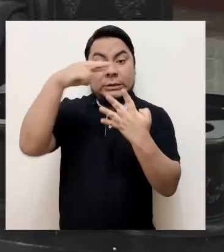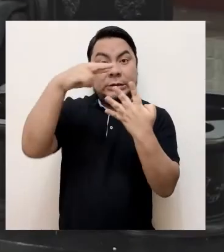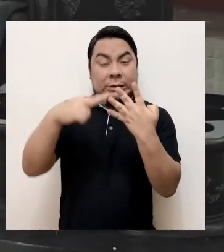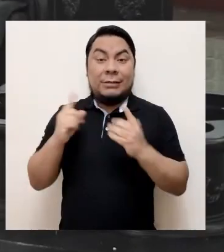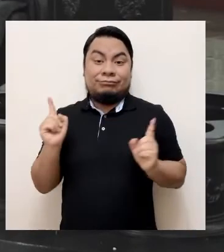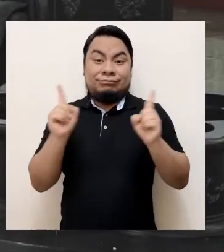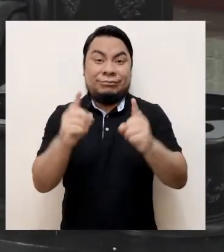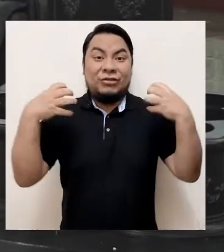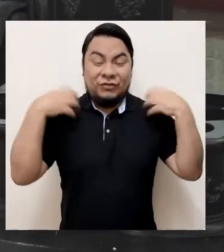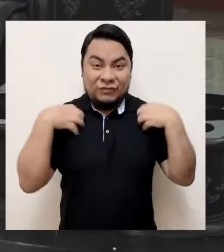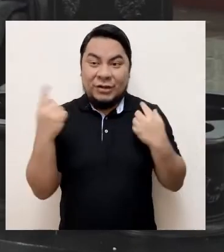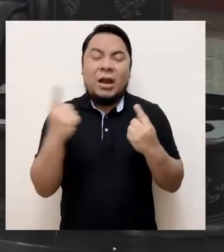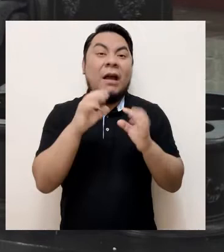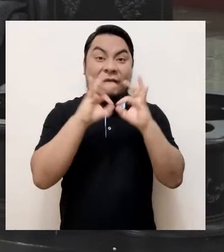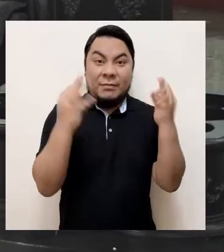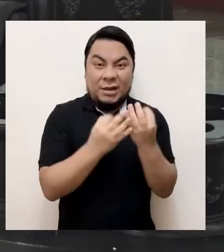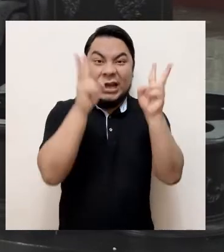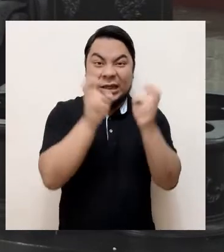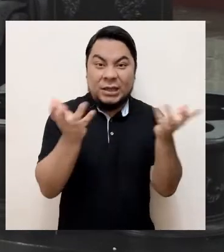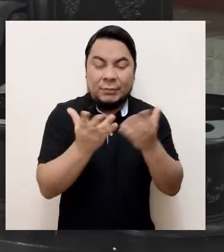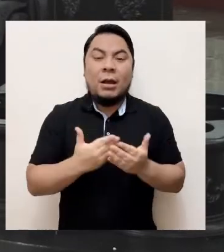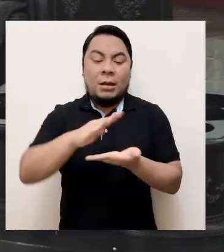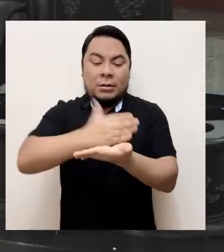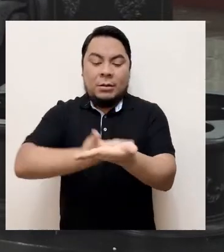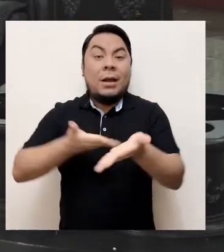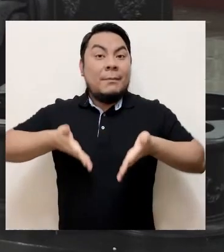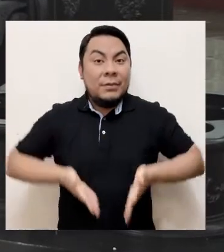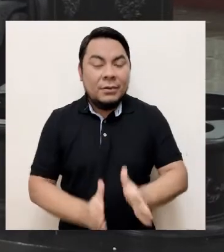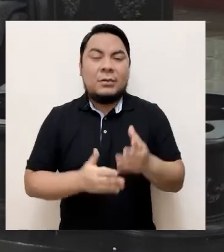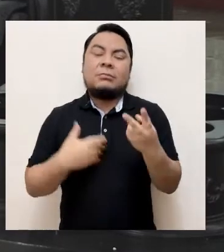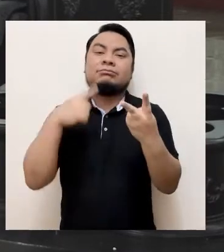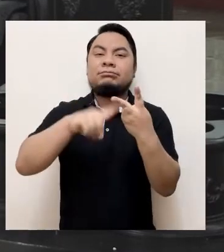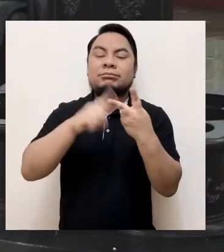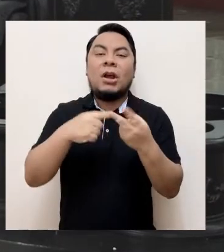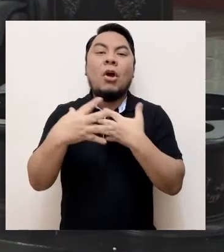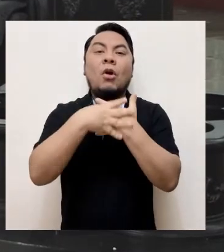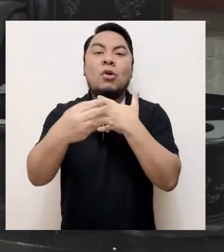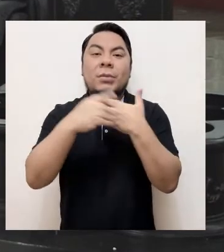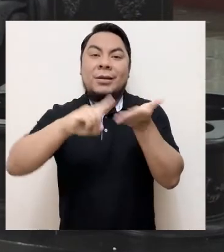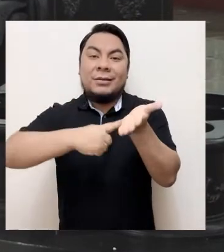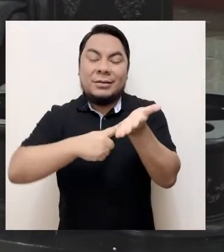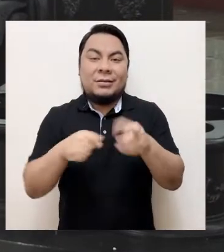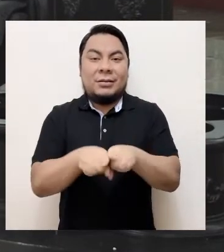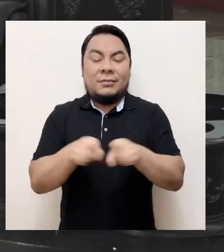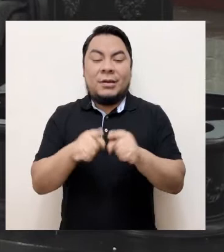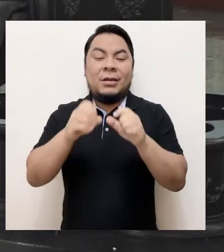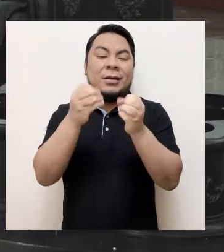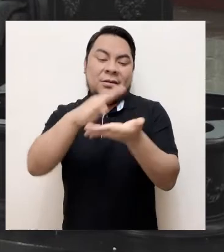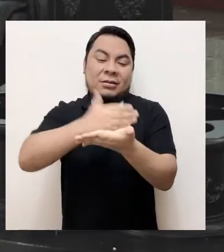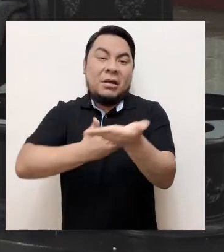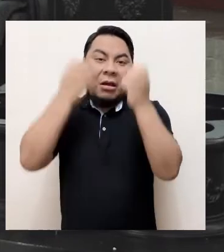Los requisitos para conciliar en temas de índole familiar son la partida de nacimiento, copia del DNI, partida